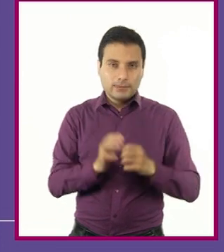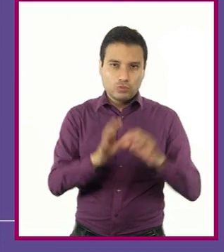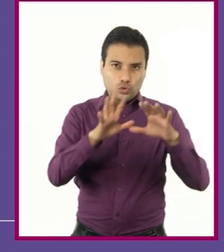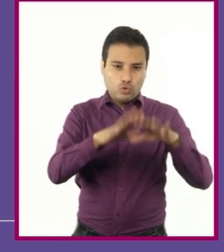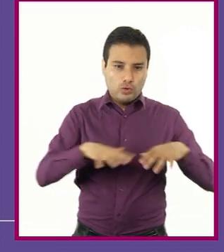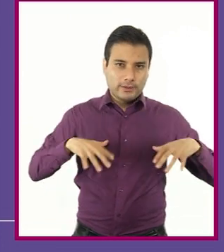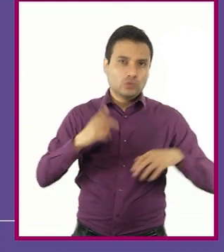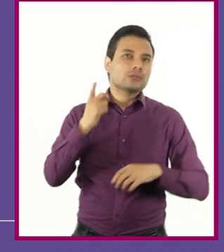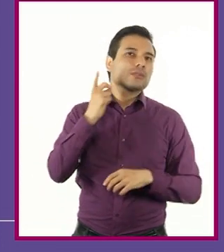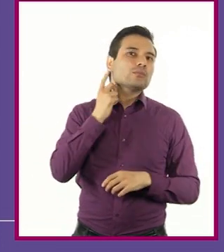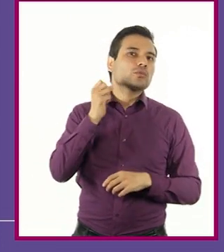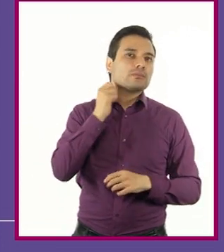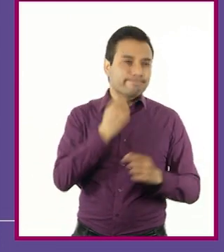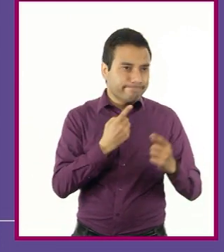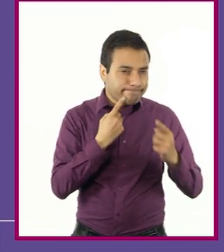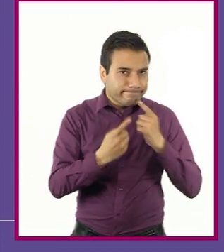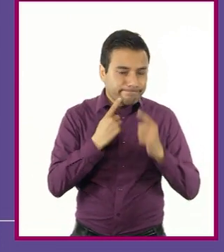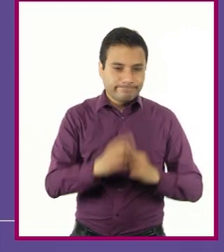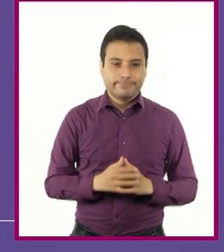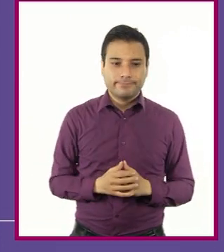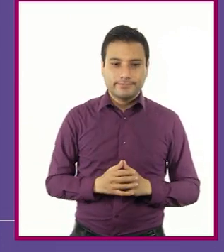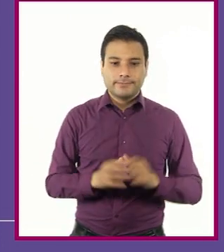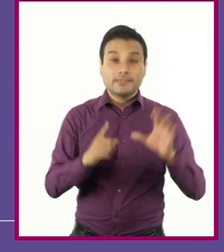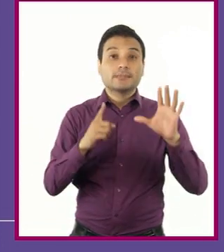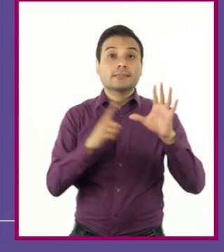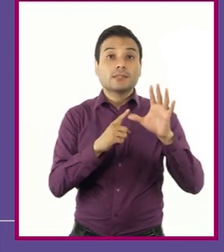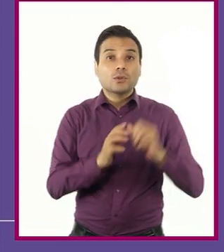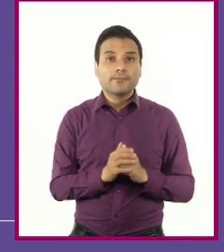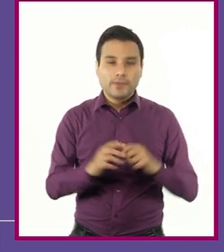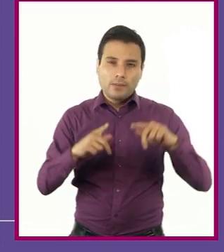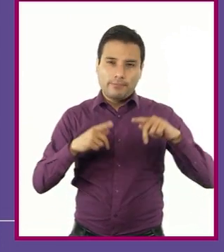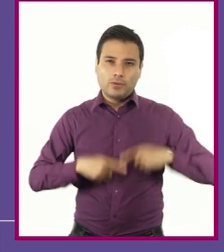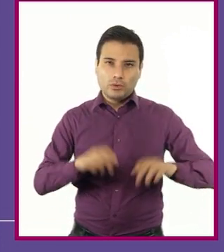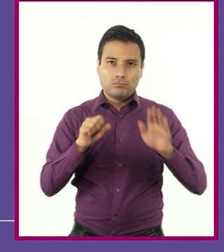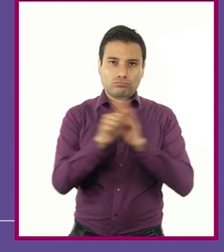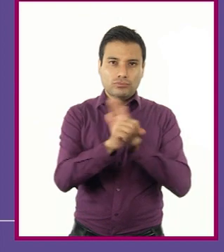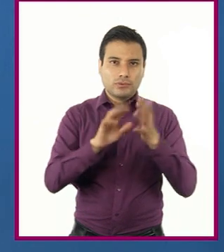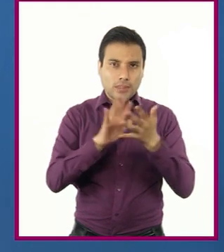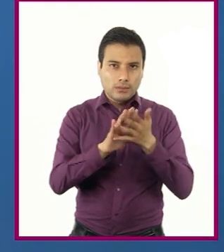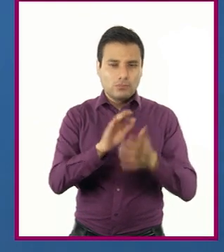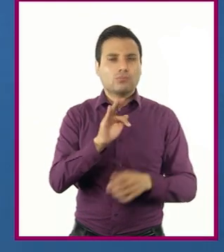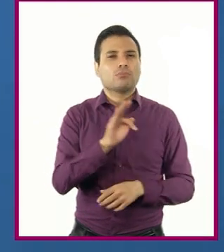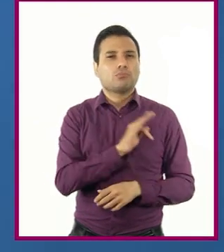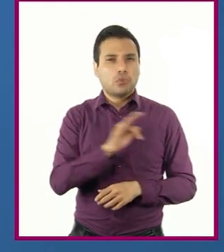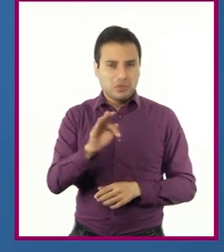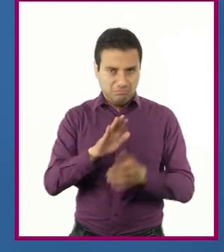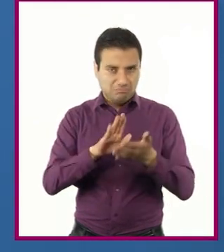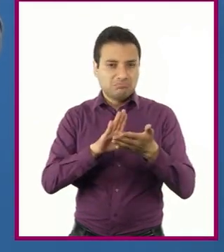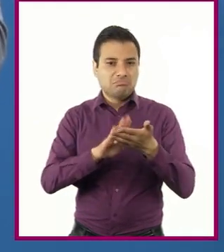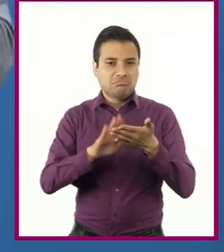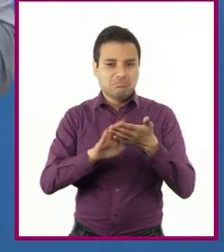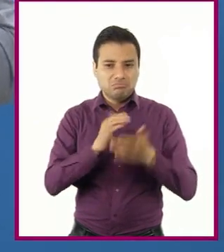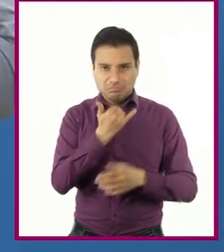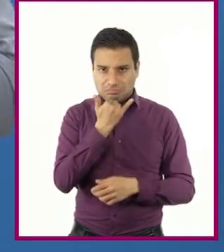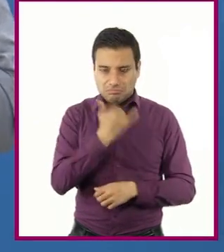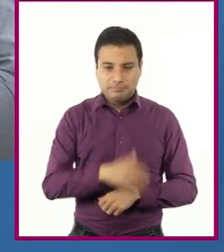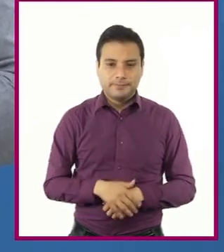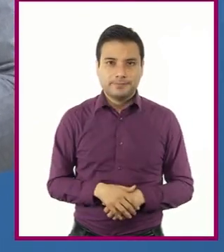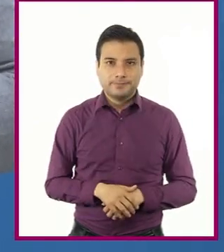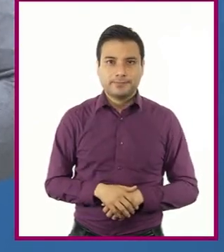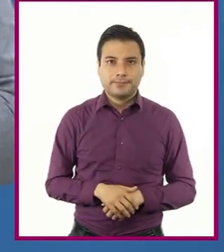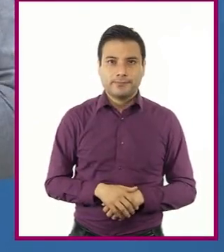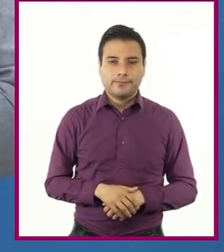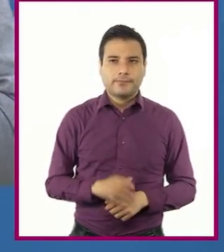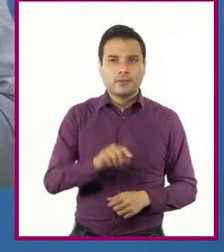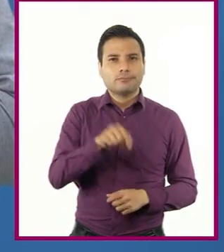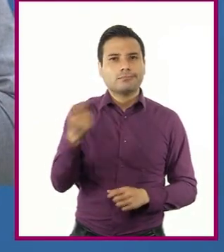Unión. 5. Conceder el perdón a reos sentenciados. La principal función del Poder Judicial